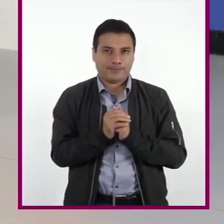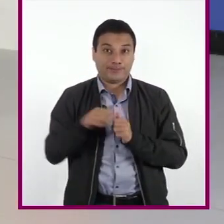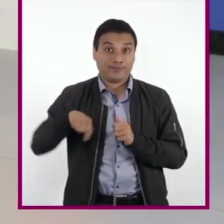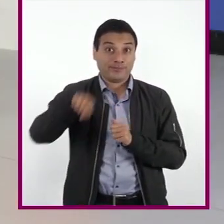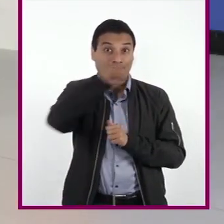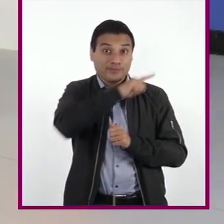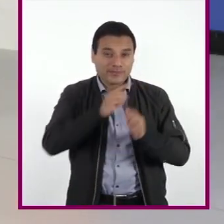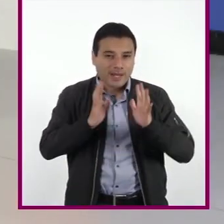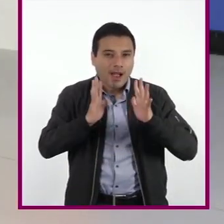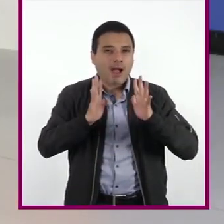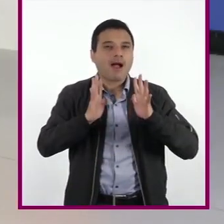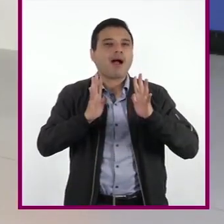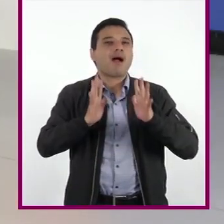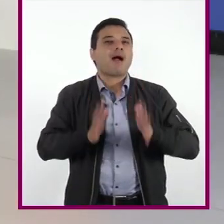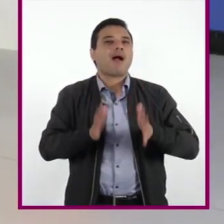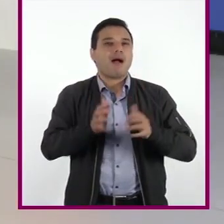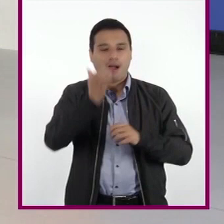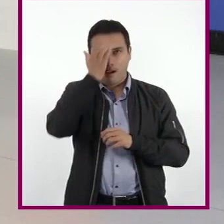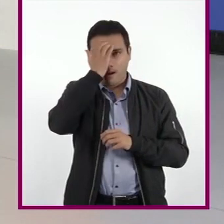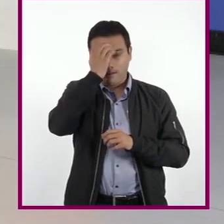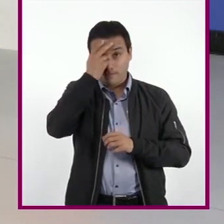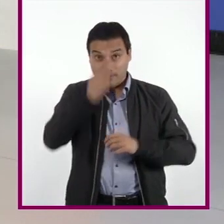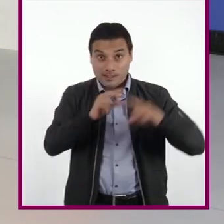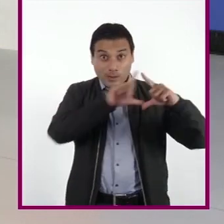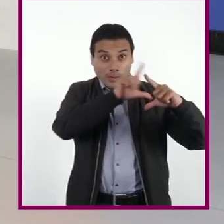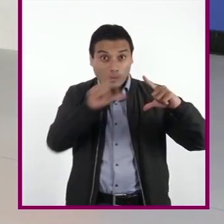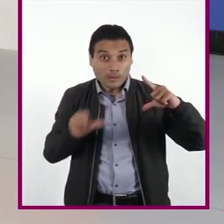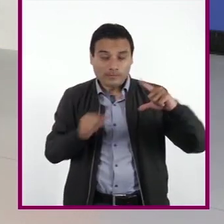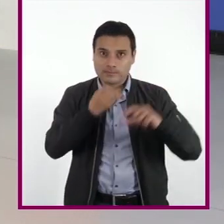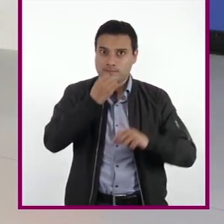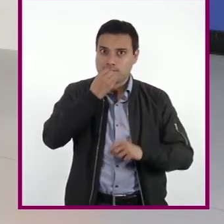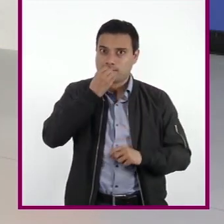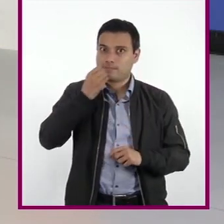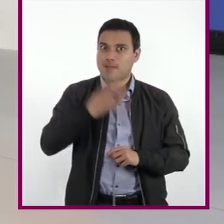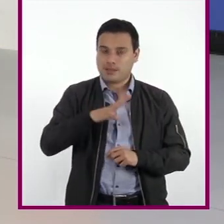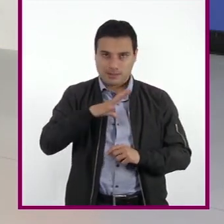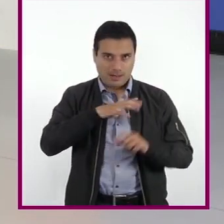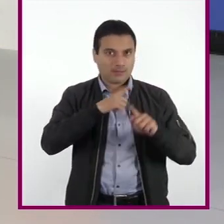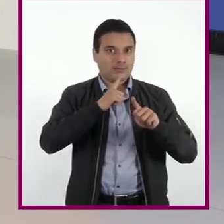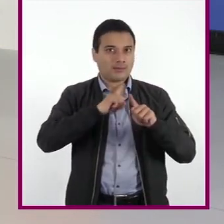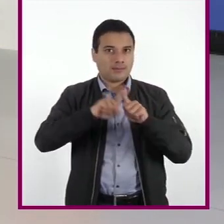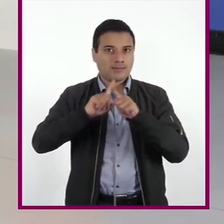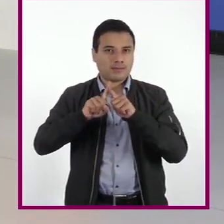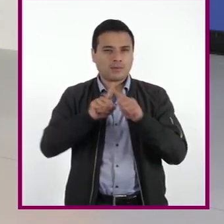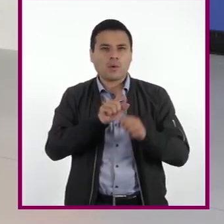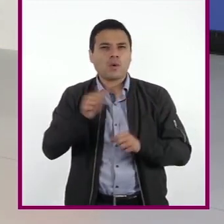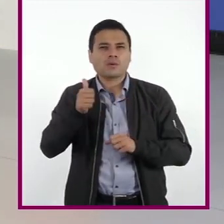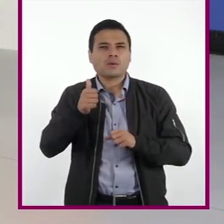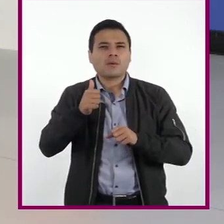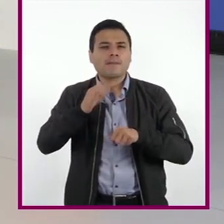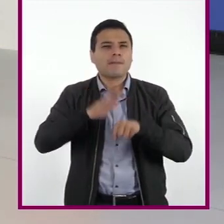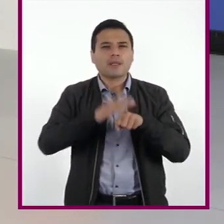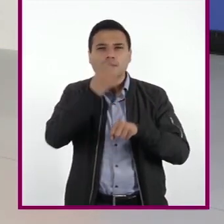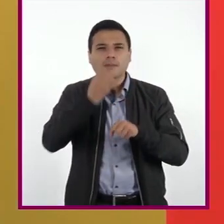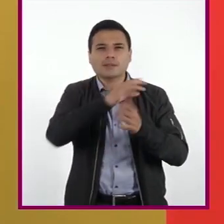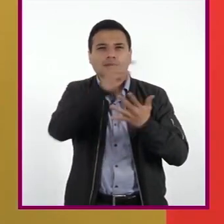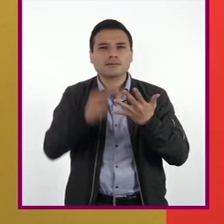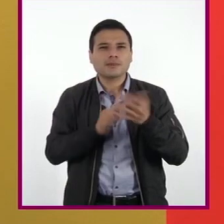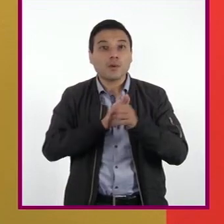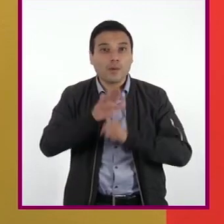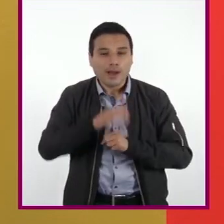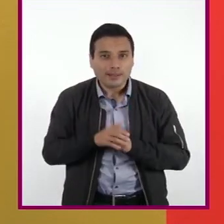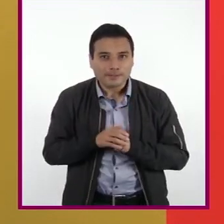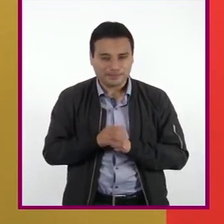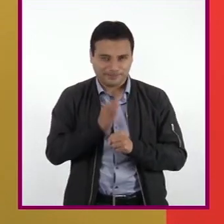tan maravilloso es México, pero ¿qué otras maravillas tiene nuestro país? Eso lo averiguaremos a continuación.